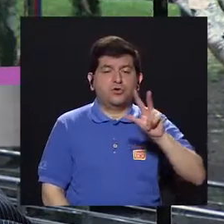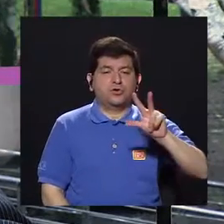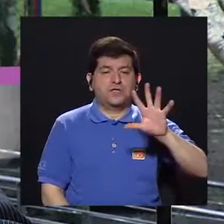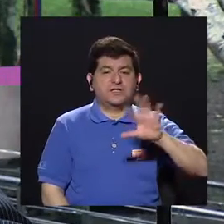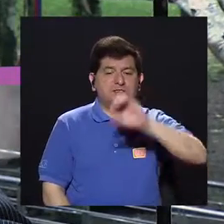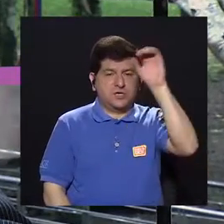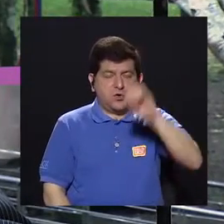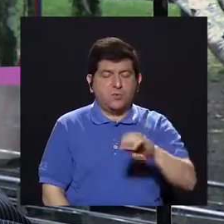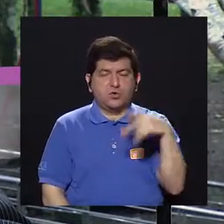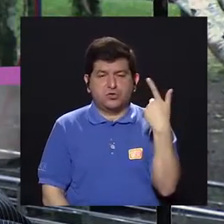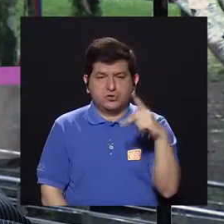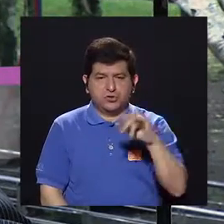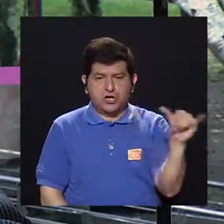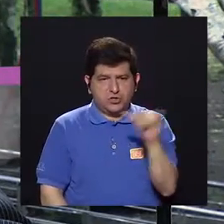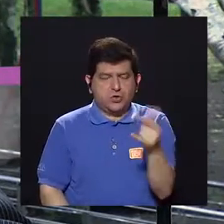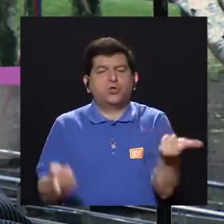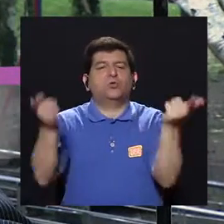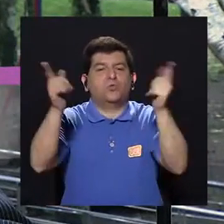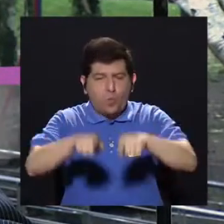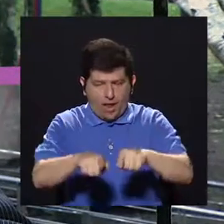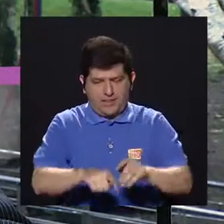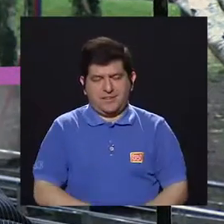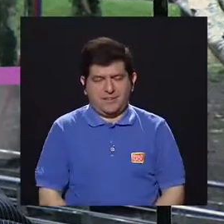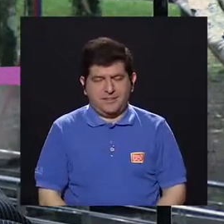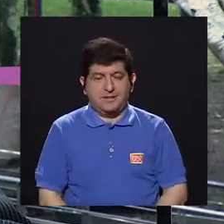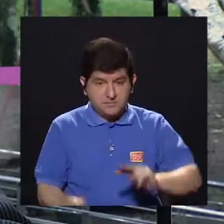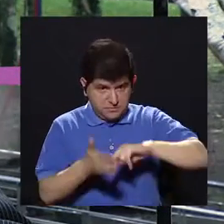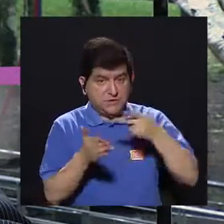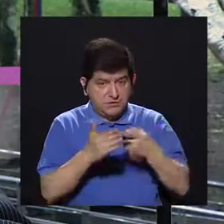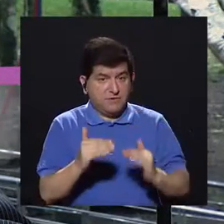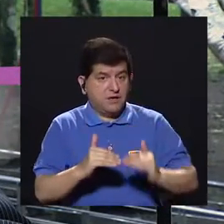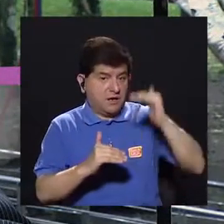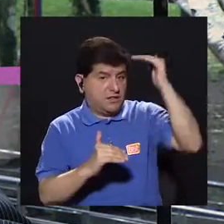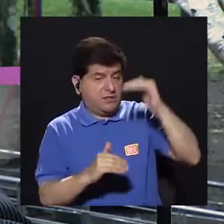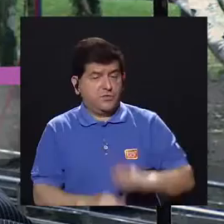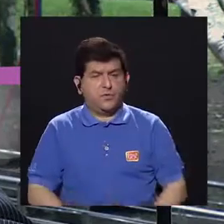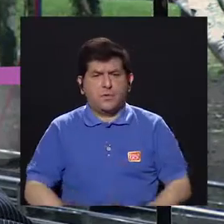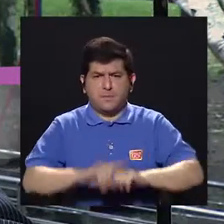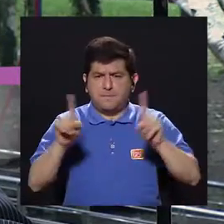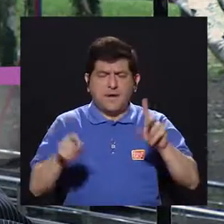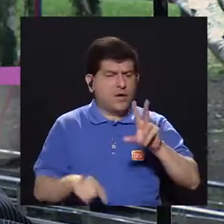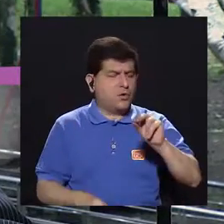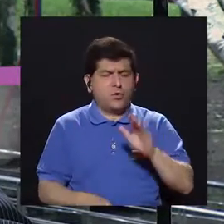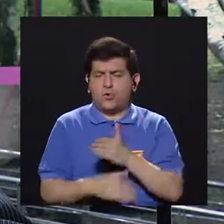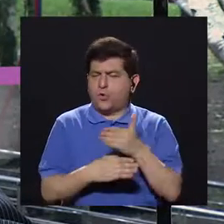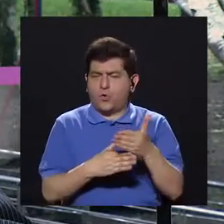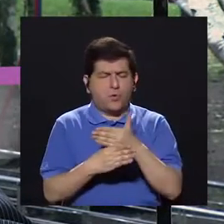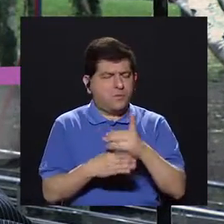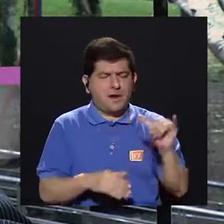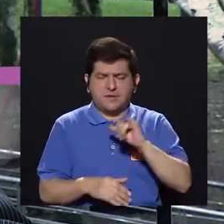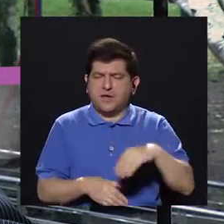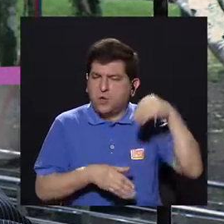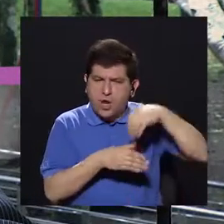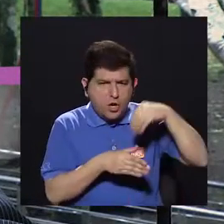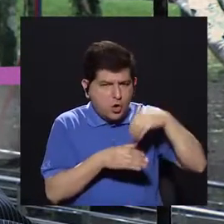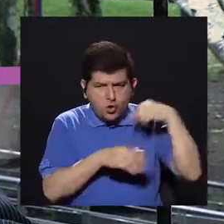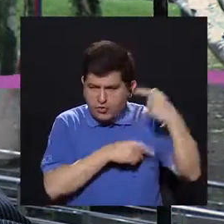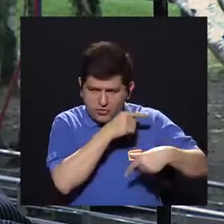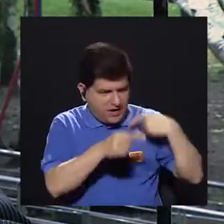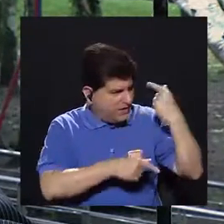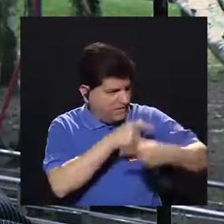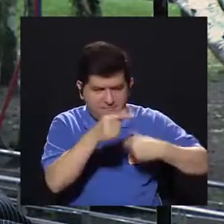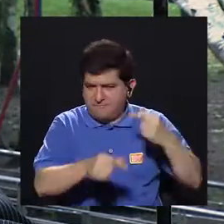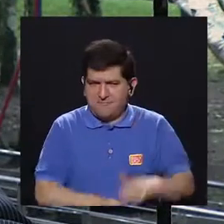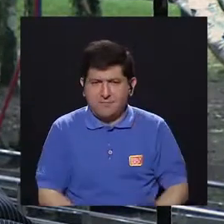de un 35% de que le vaya a pasar. O sea que es un riesgo bastante alto. Pero si no comparten el mismo material, o sea, el mismo